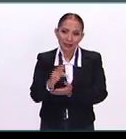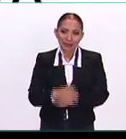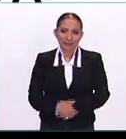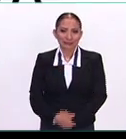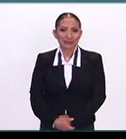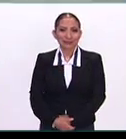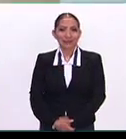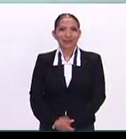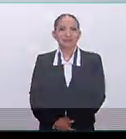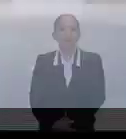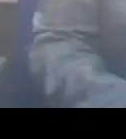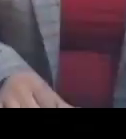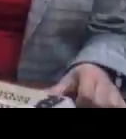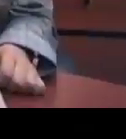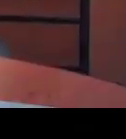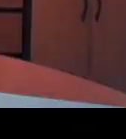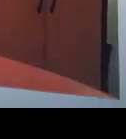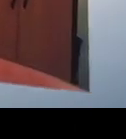Bueno.